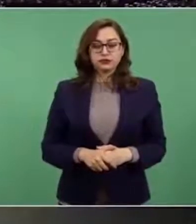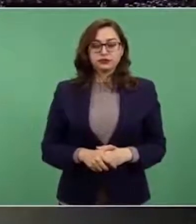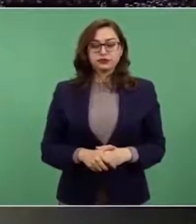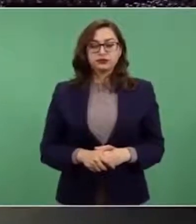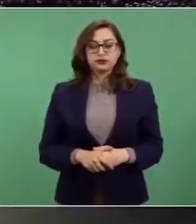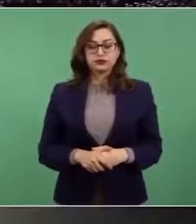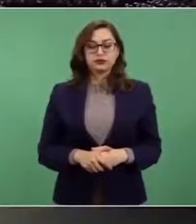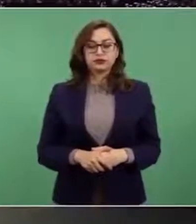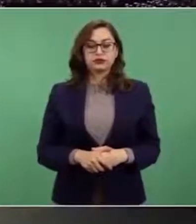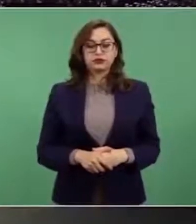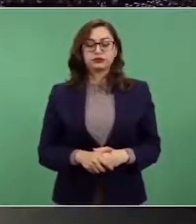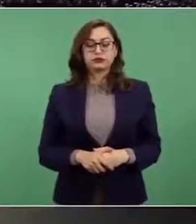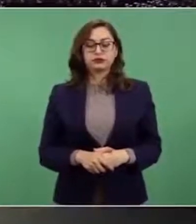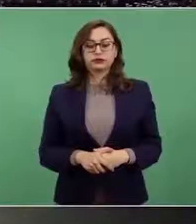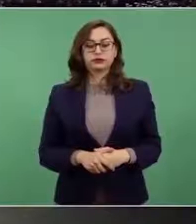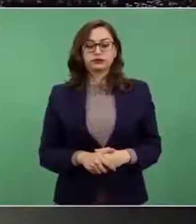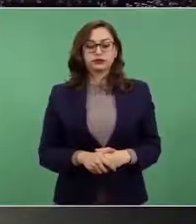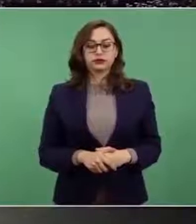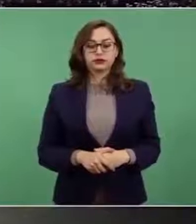Hemos publicado